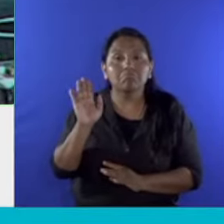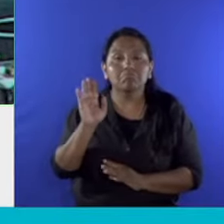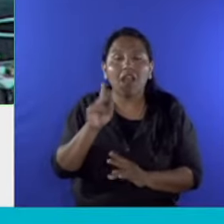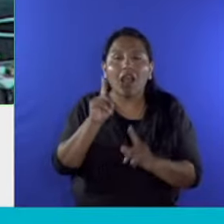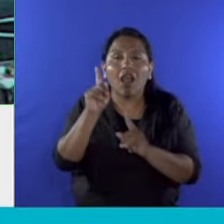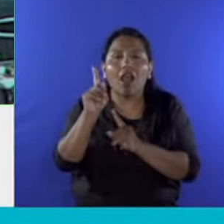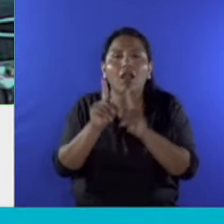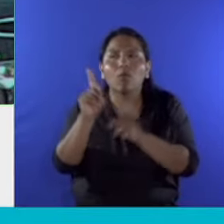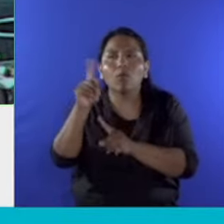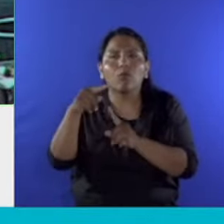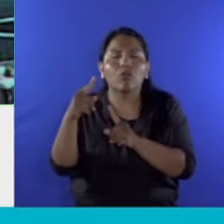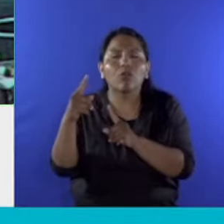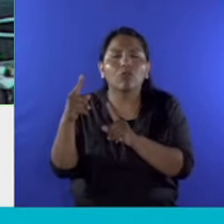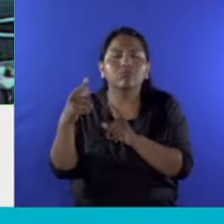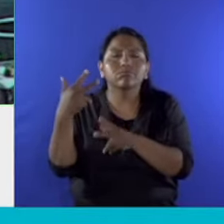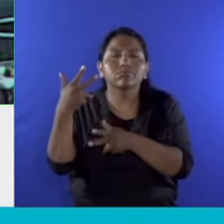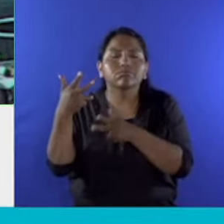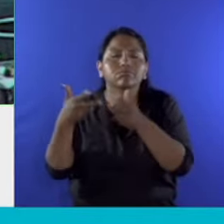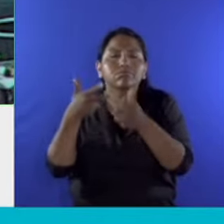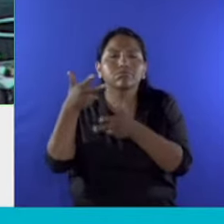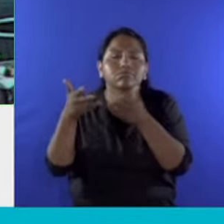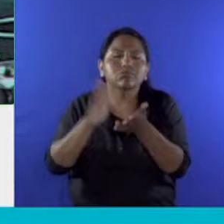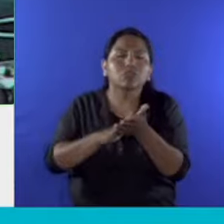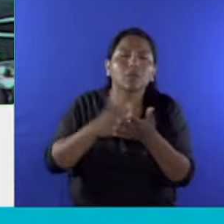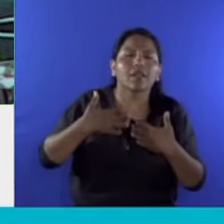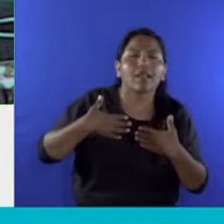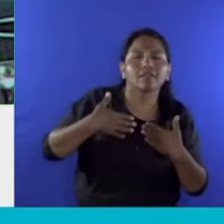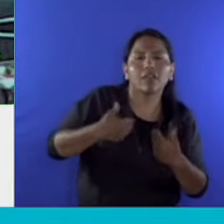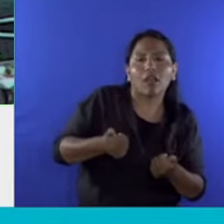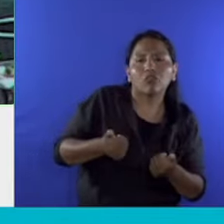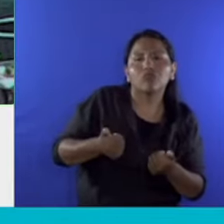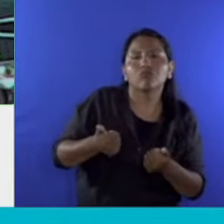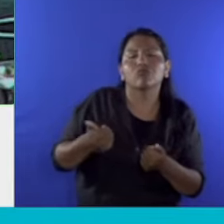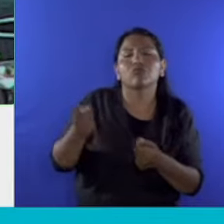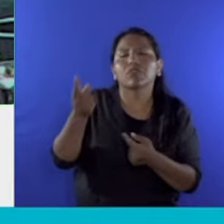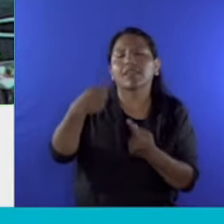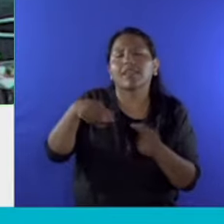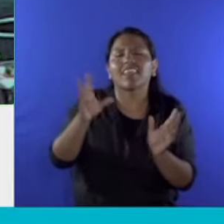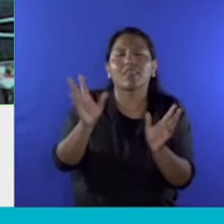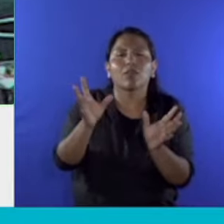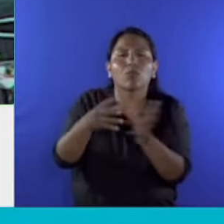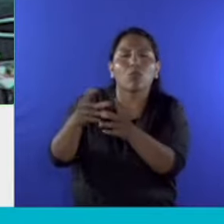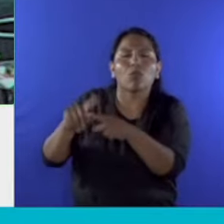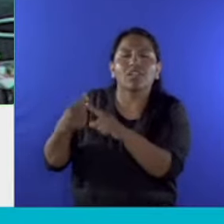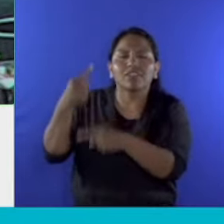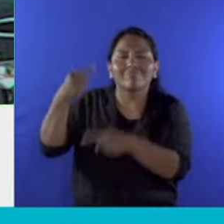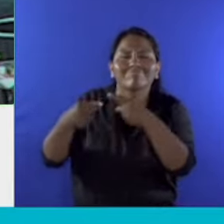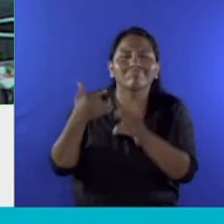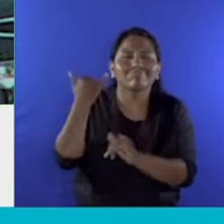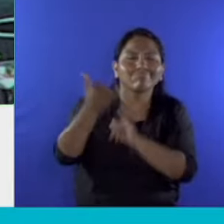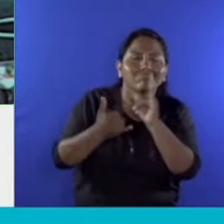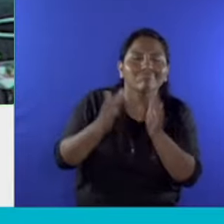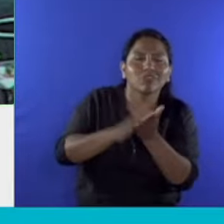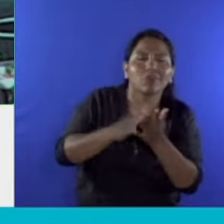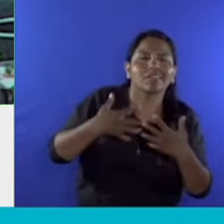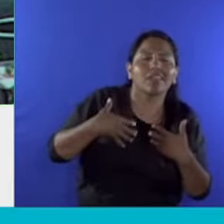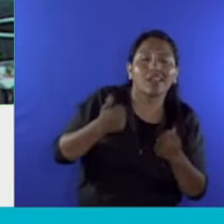algunas referencias a la salud que han hecho miembros de diferentes bancadas que cuando tuvieron